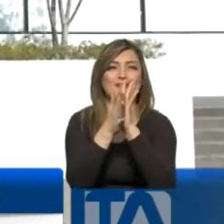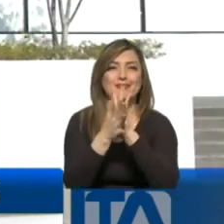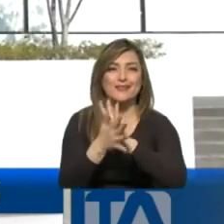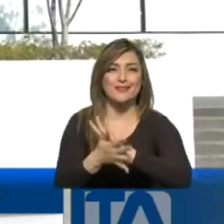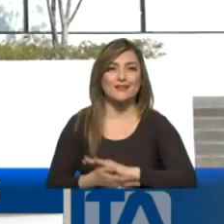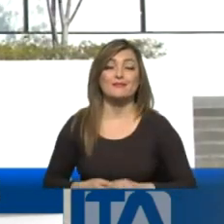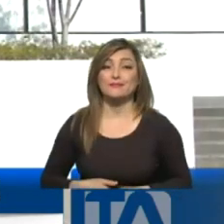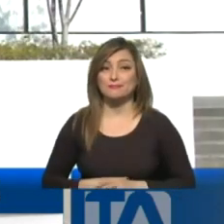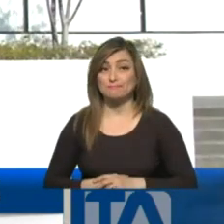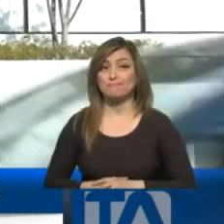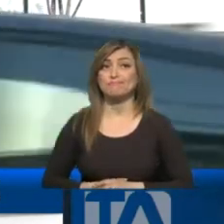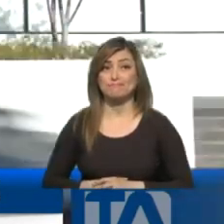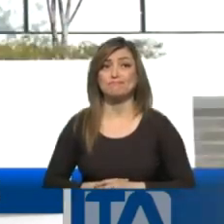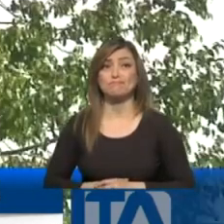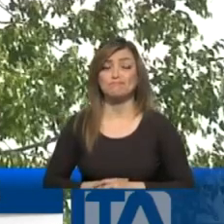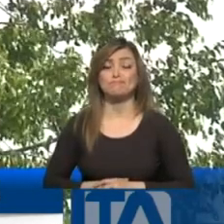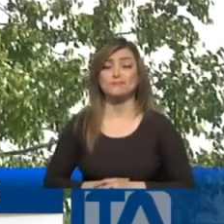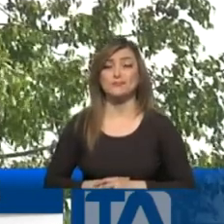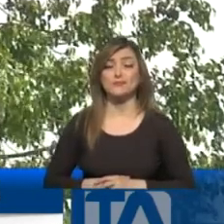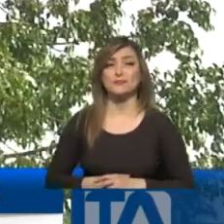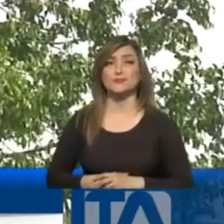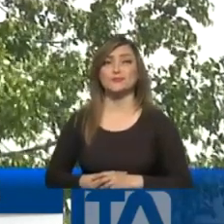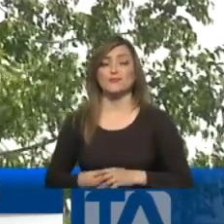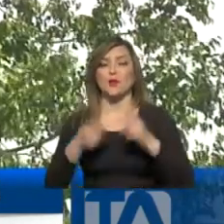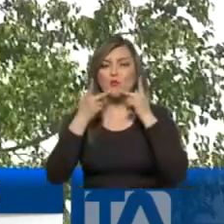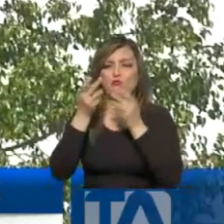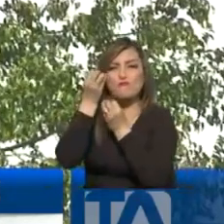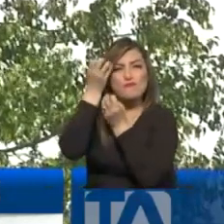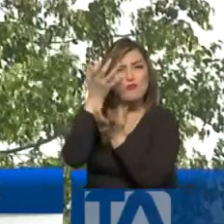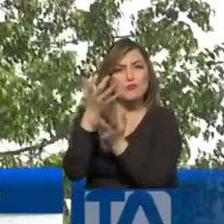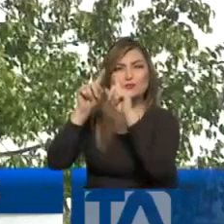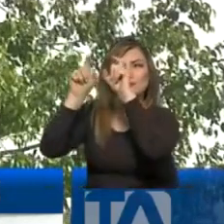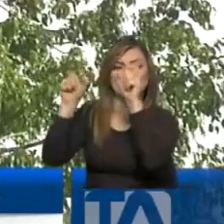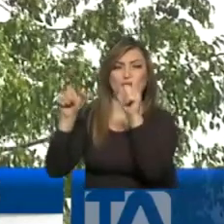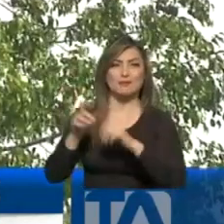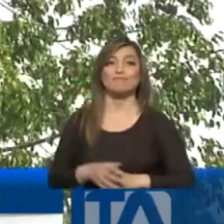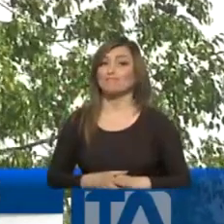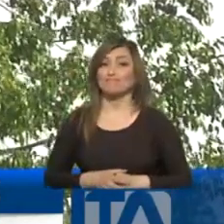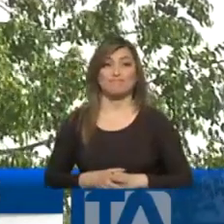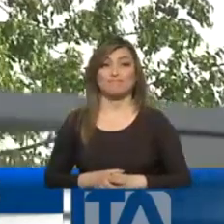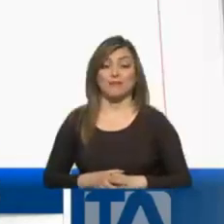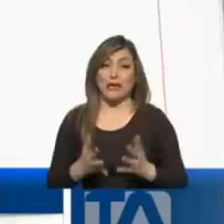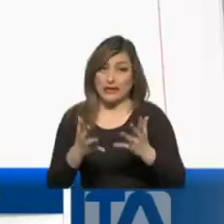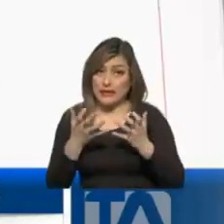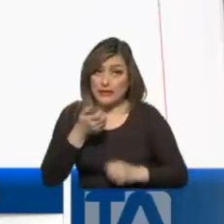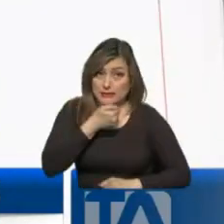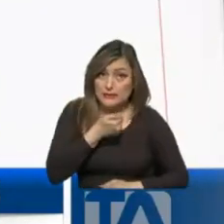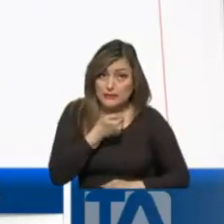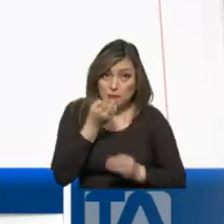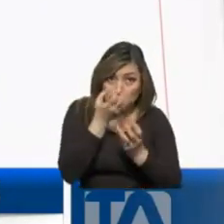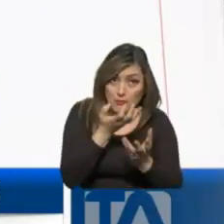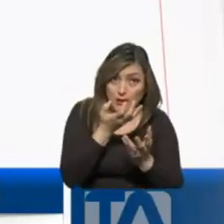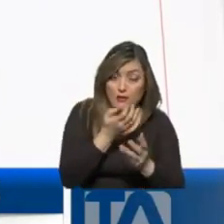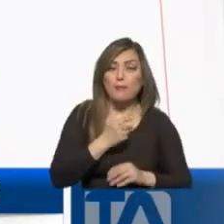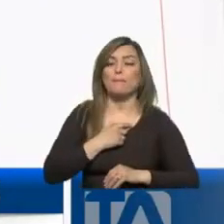que funcionarios y exfuncionarios divulguen y publiquen información de la empresa sin antes tener autorización de los encargados.